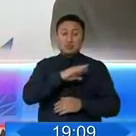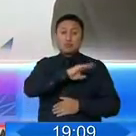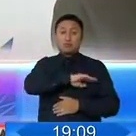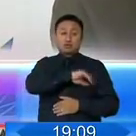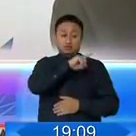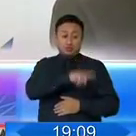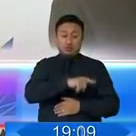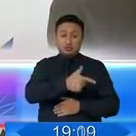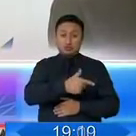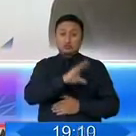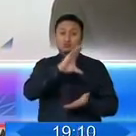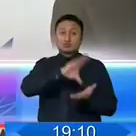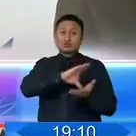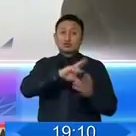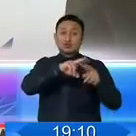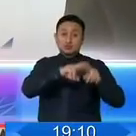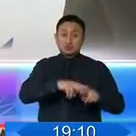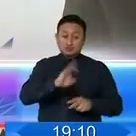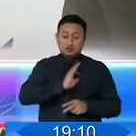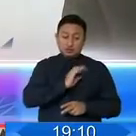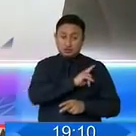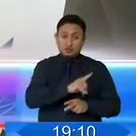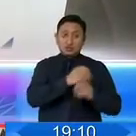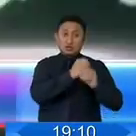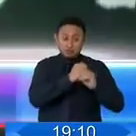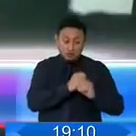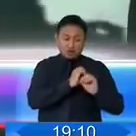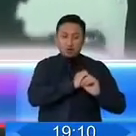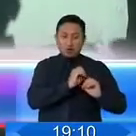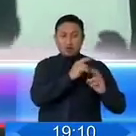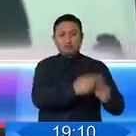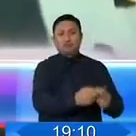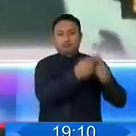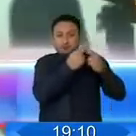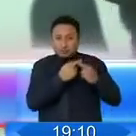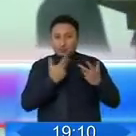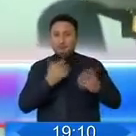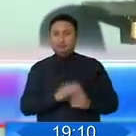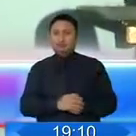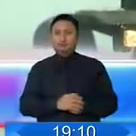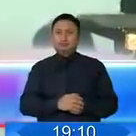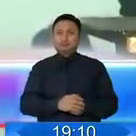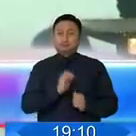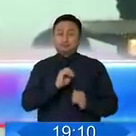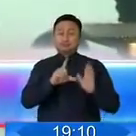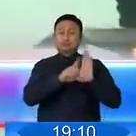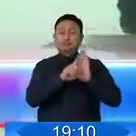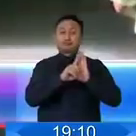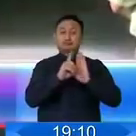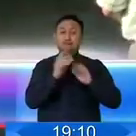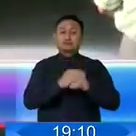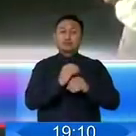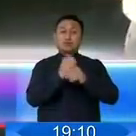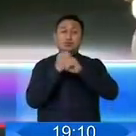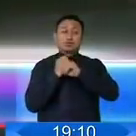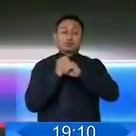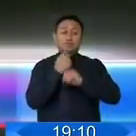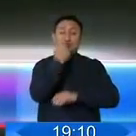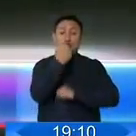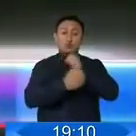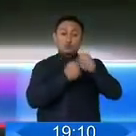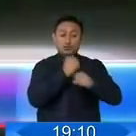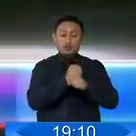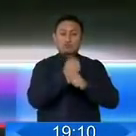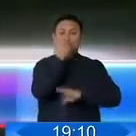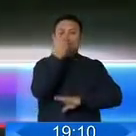de revisión vehicular técnica o no asumen las competencias. Además de que buscarán incluir en la ley la exigencia de 2 revisiones técnicas